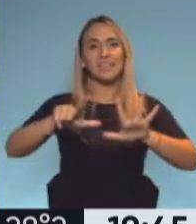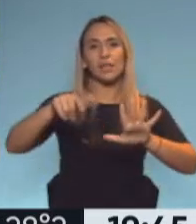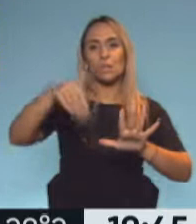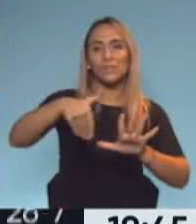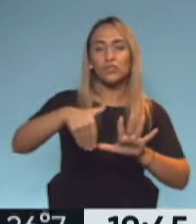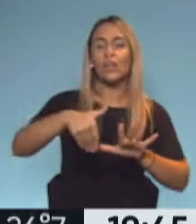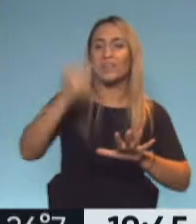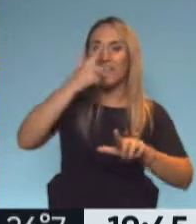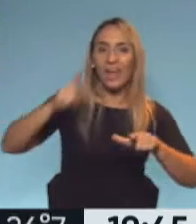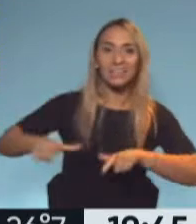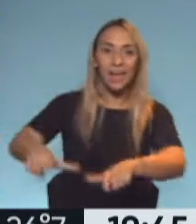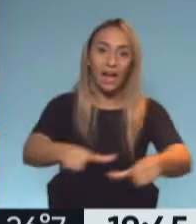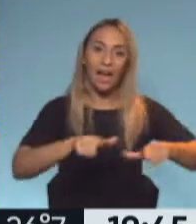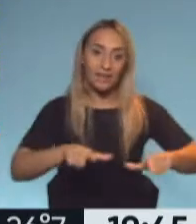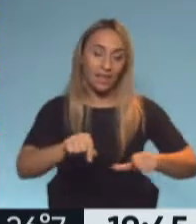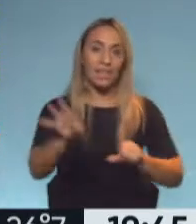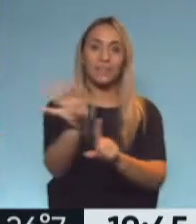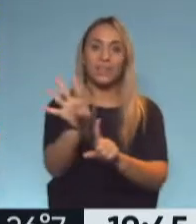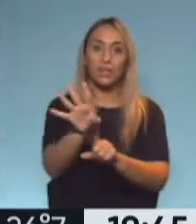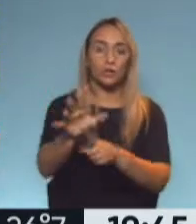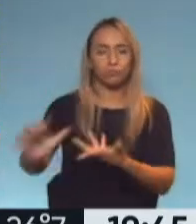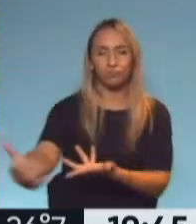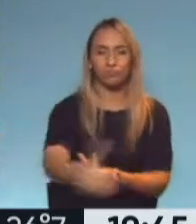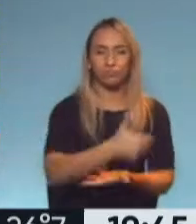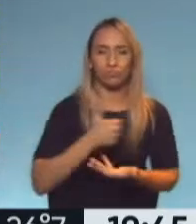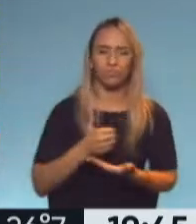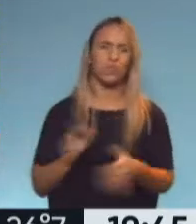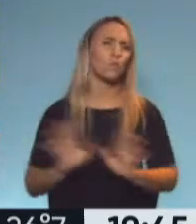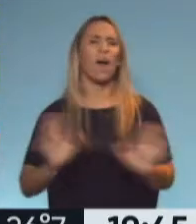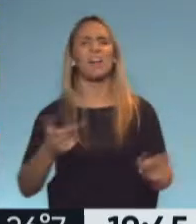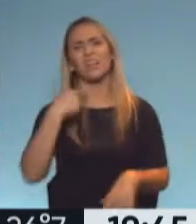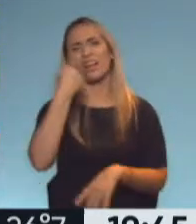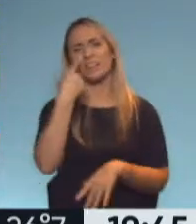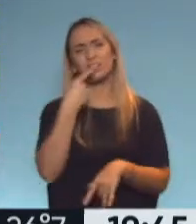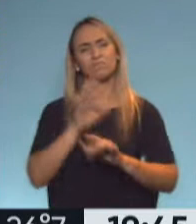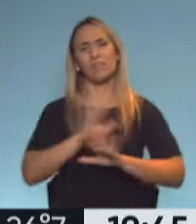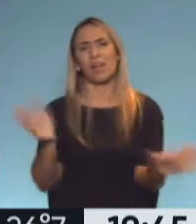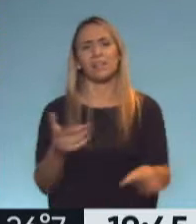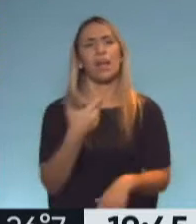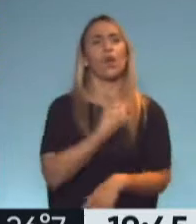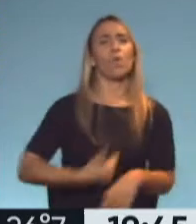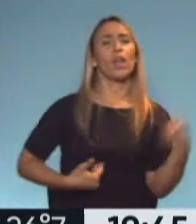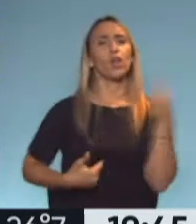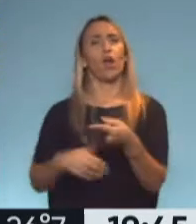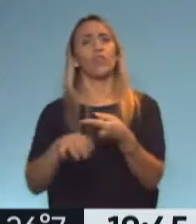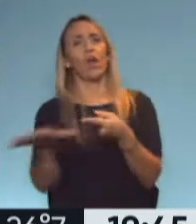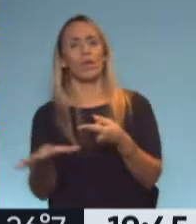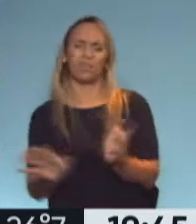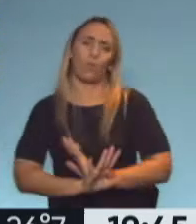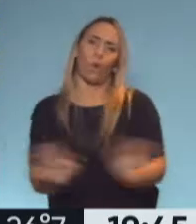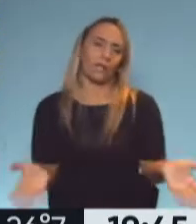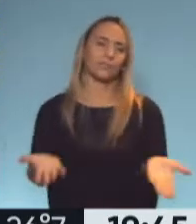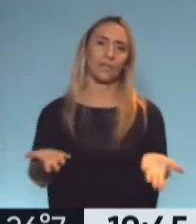caso del trigo. Creo que hay que aflojar con ese discurso y analizar las cuestiones de manera objetiva. Nuestro